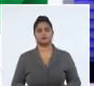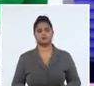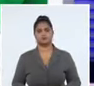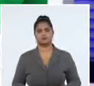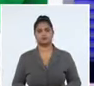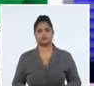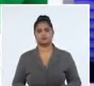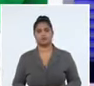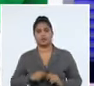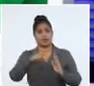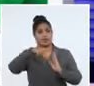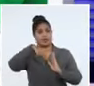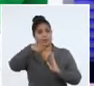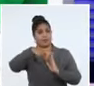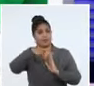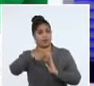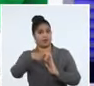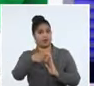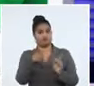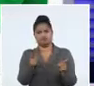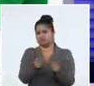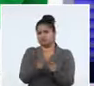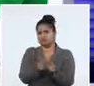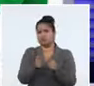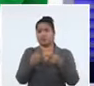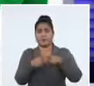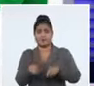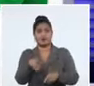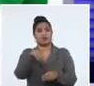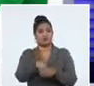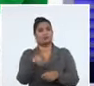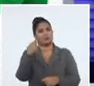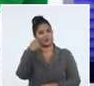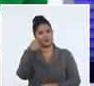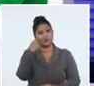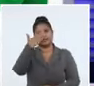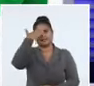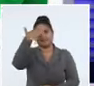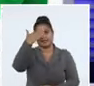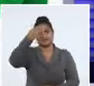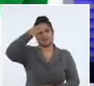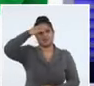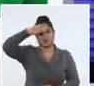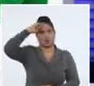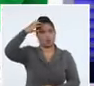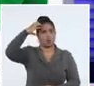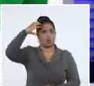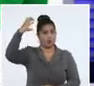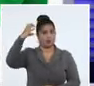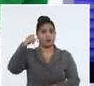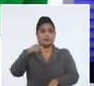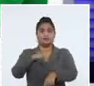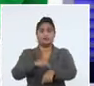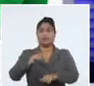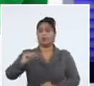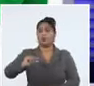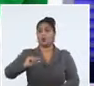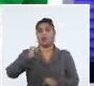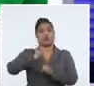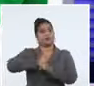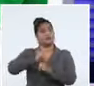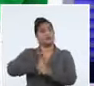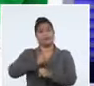aunque corto, resume las cosas que han permitido que Cuba en un corto periodo pueda hacer.